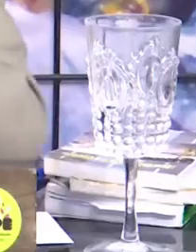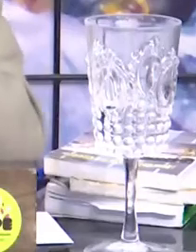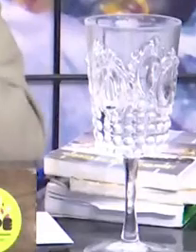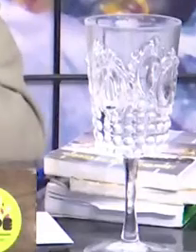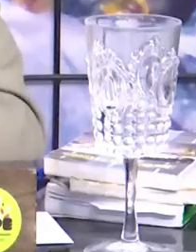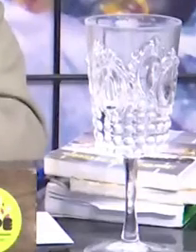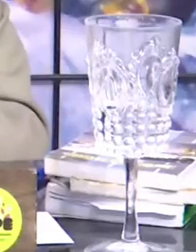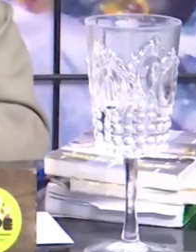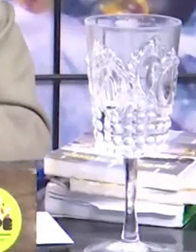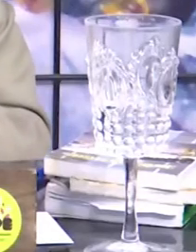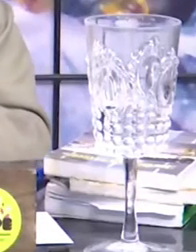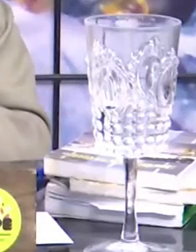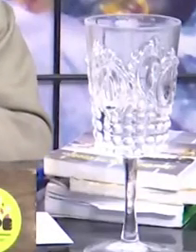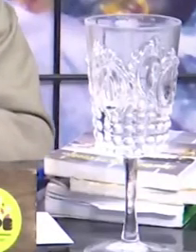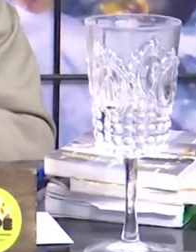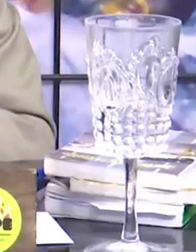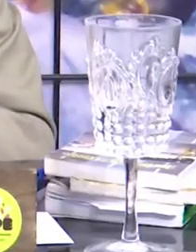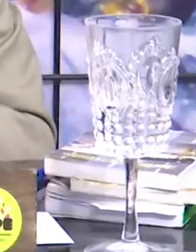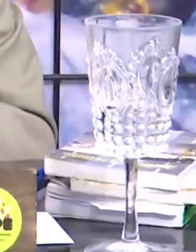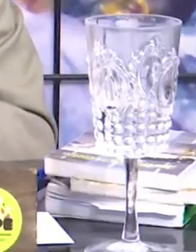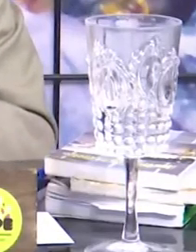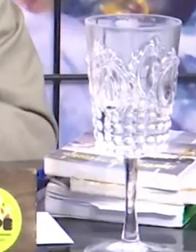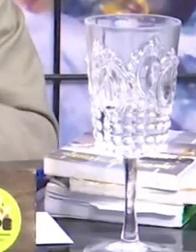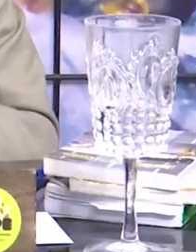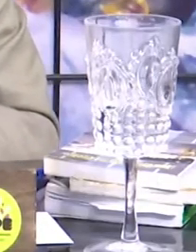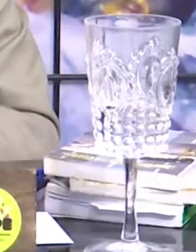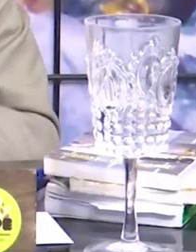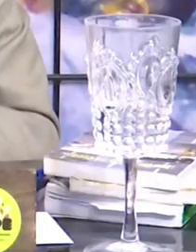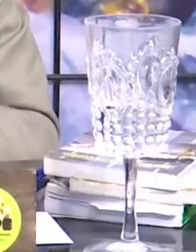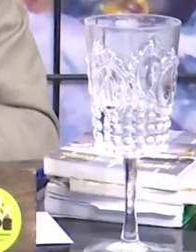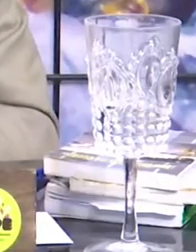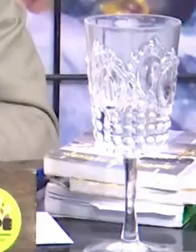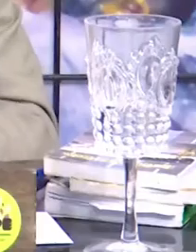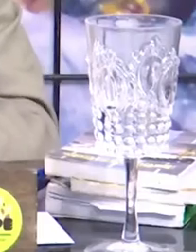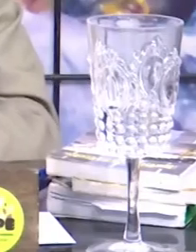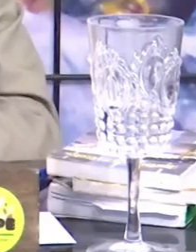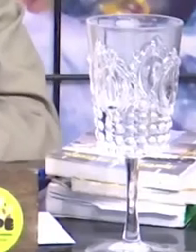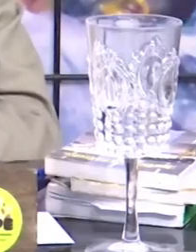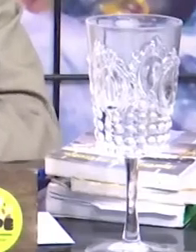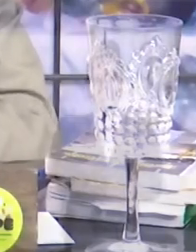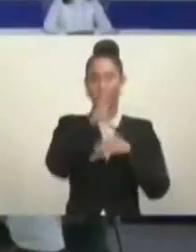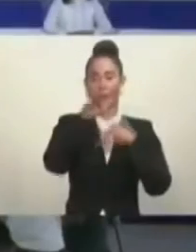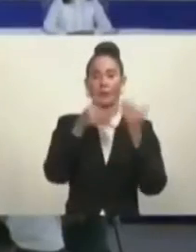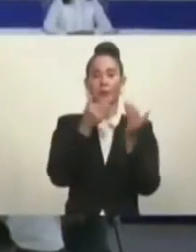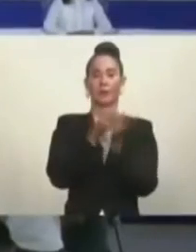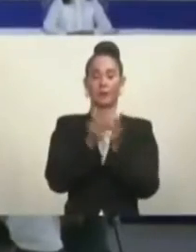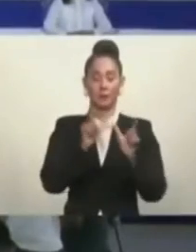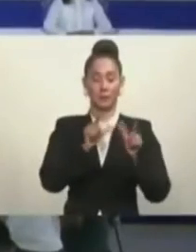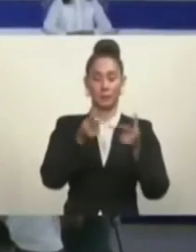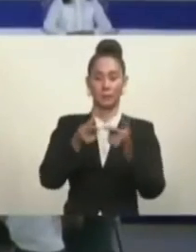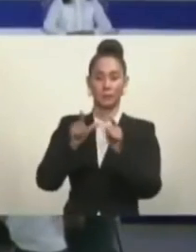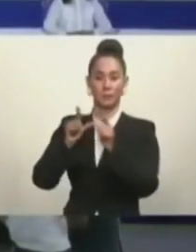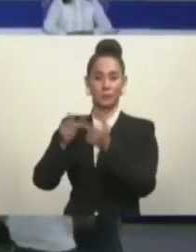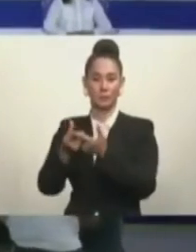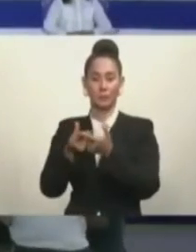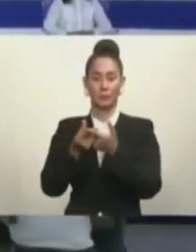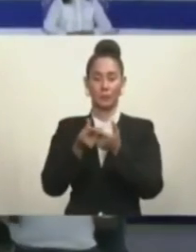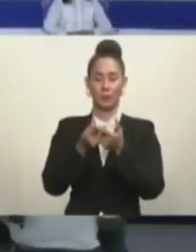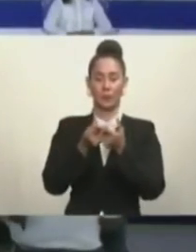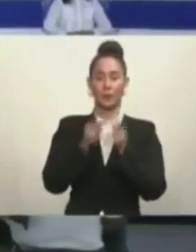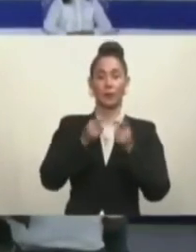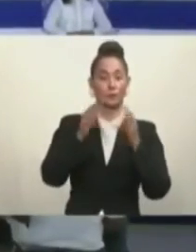discurso terrible 12 este país realmente está ya está ahí hay miren miren